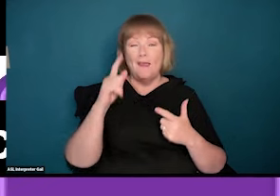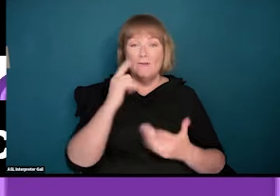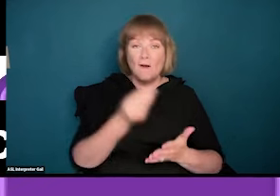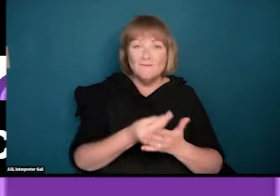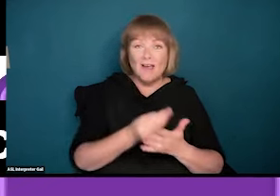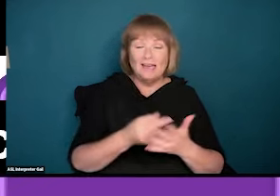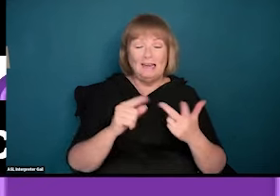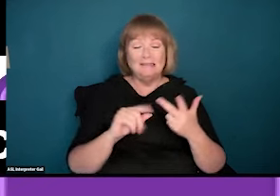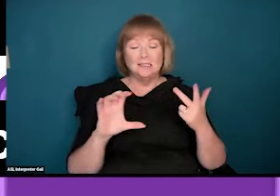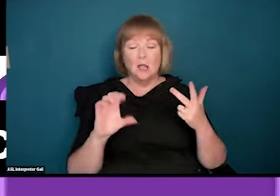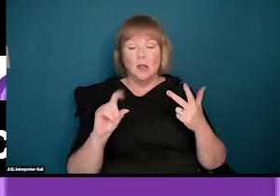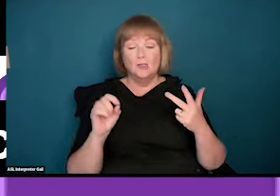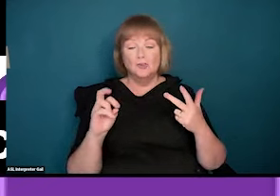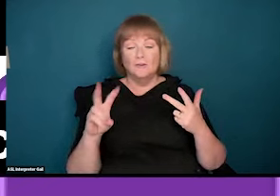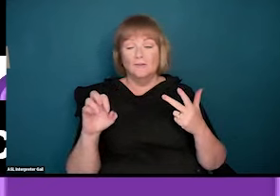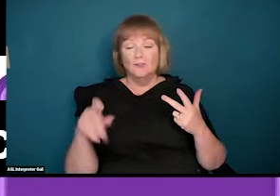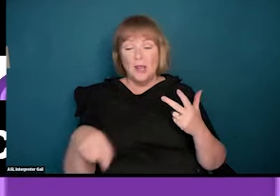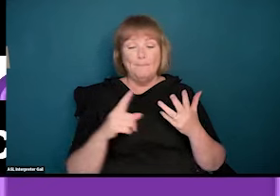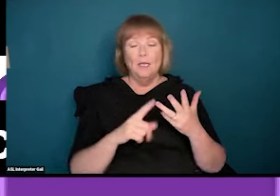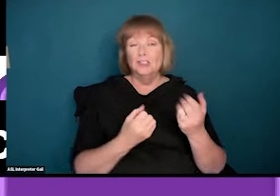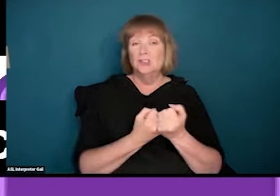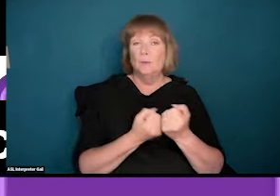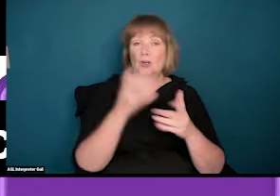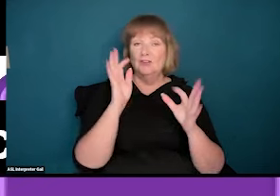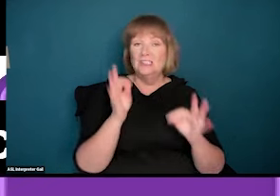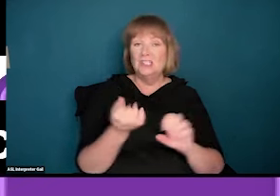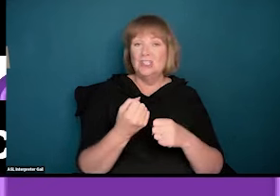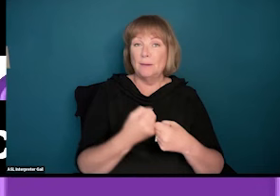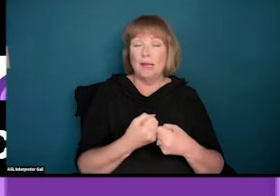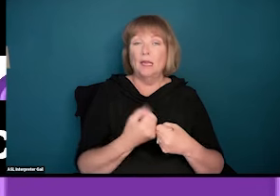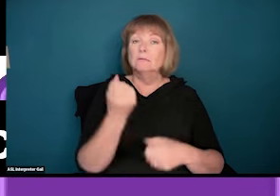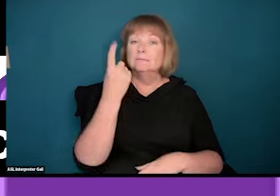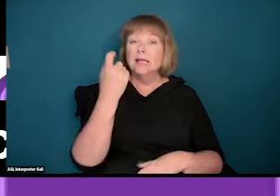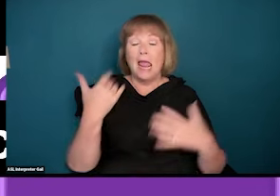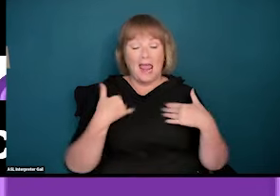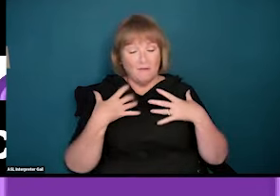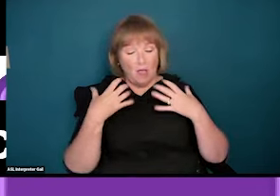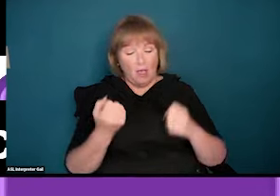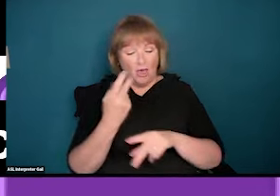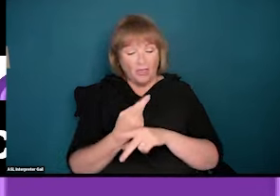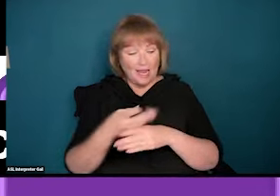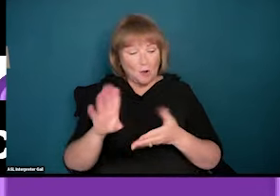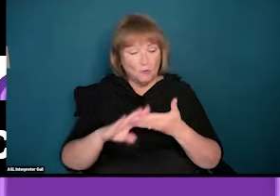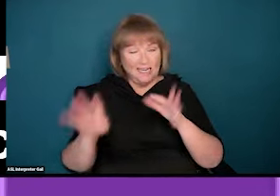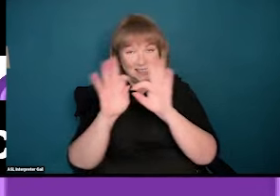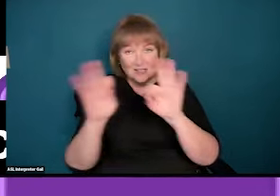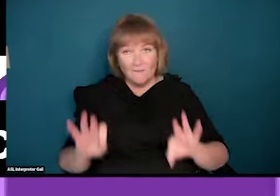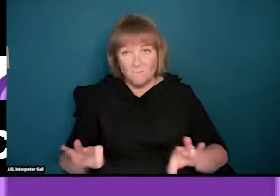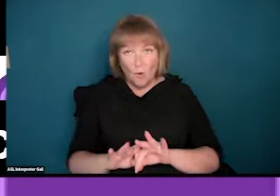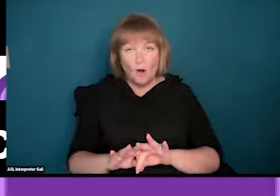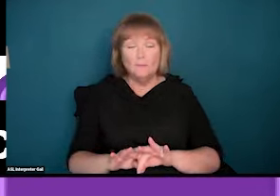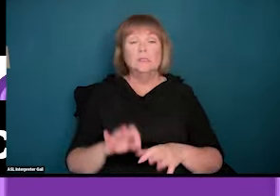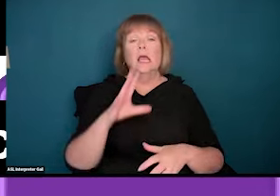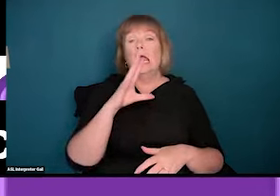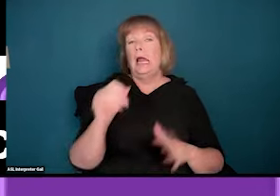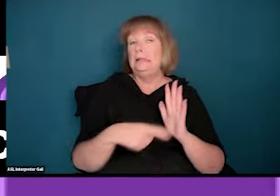herramientas que podemos tomar con finanzas, por ejemplo, un pagador representativo, una